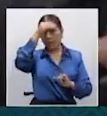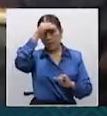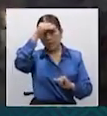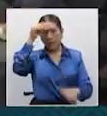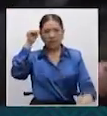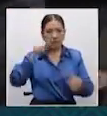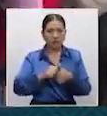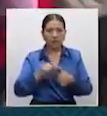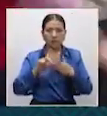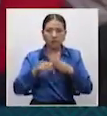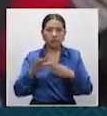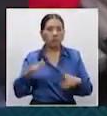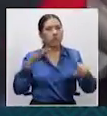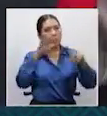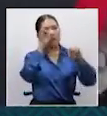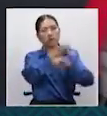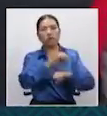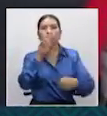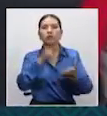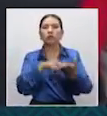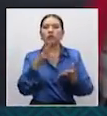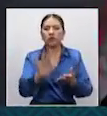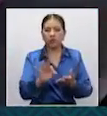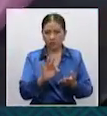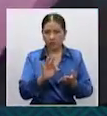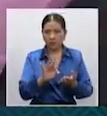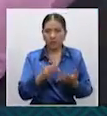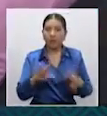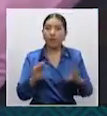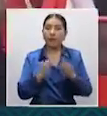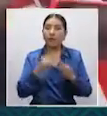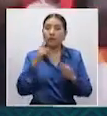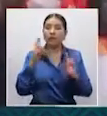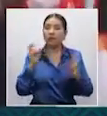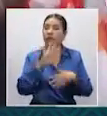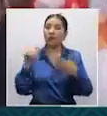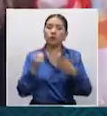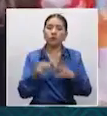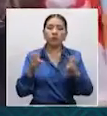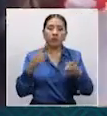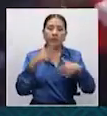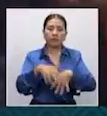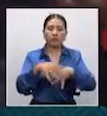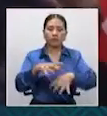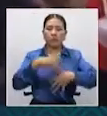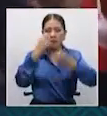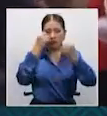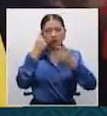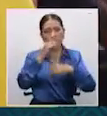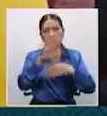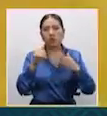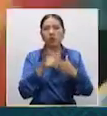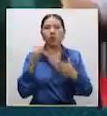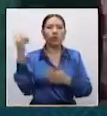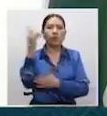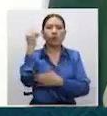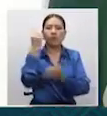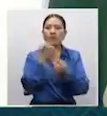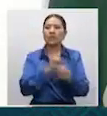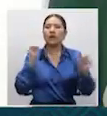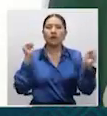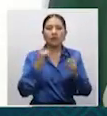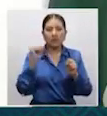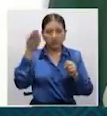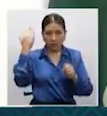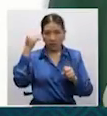de 2019. El exívico también decía que sus medidas de presión eran para salvar Bolivia, rememoró la legisladora.